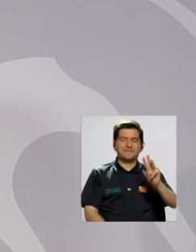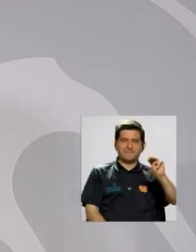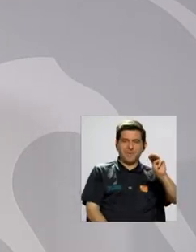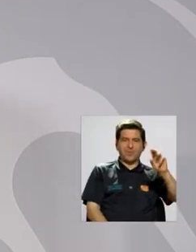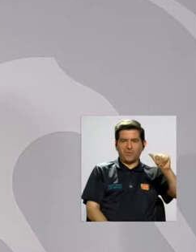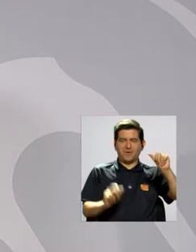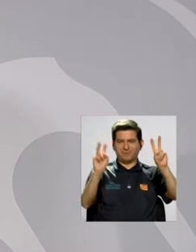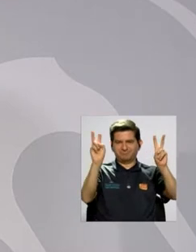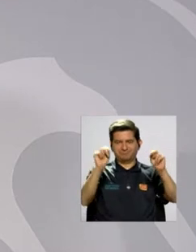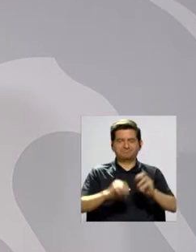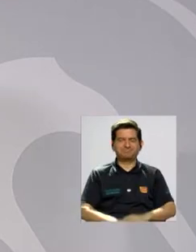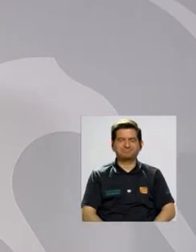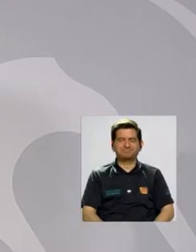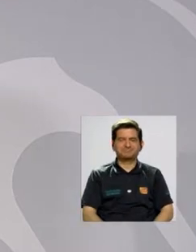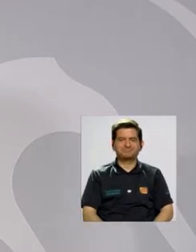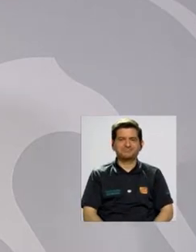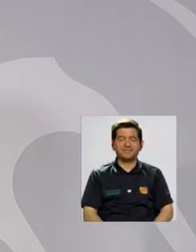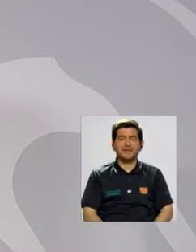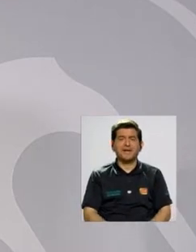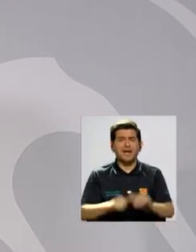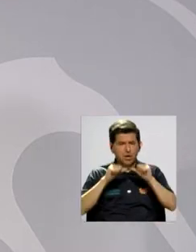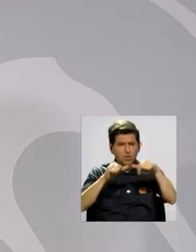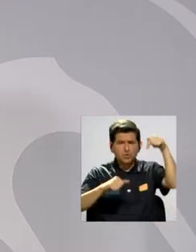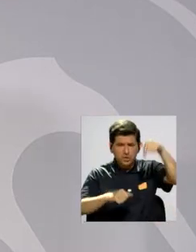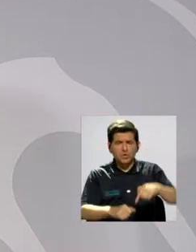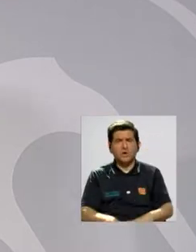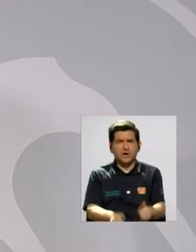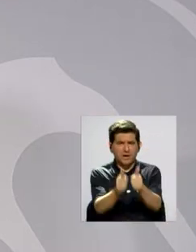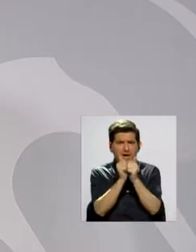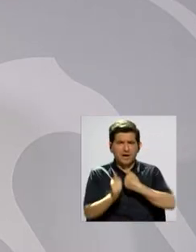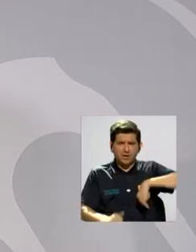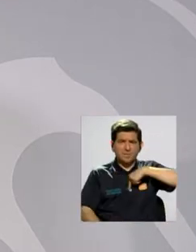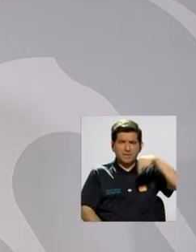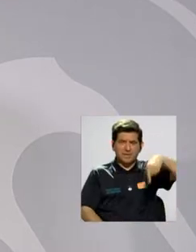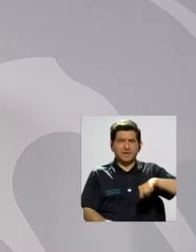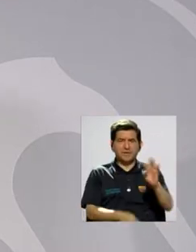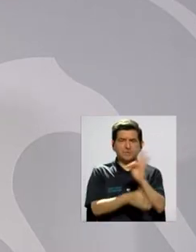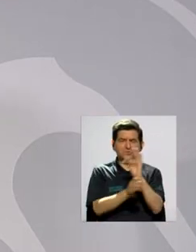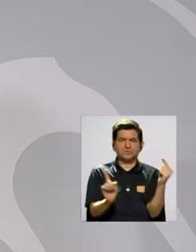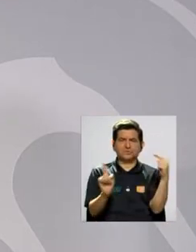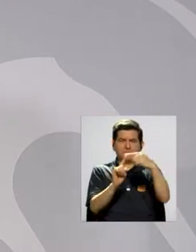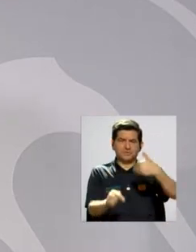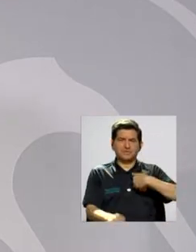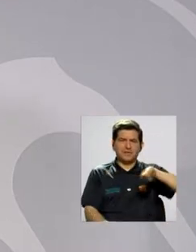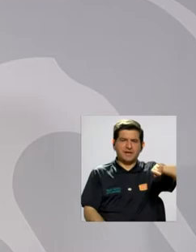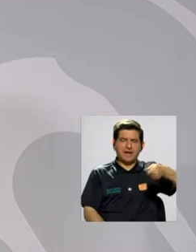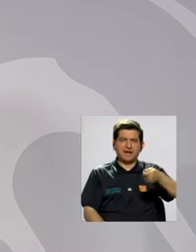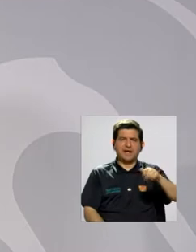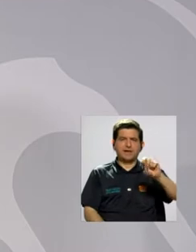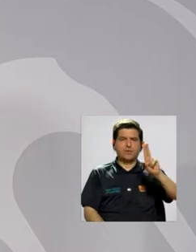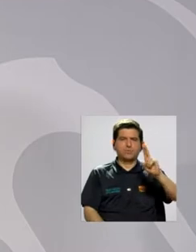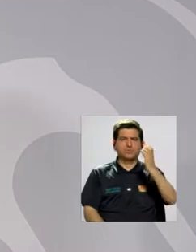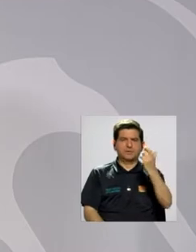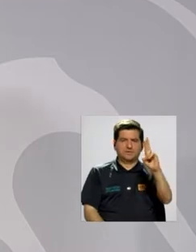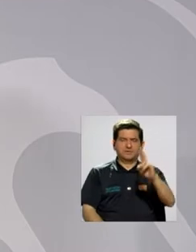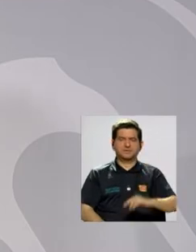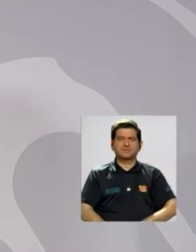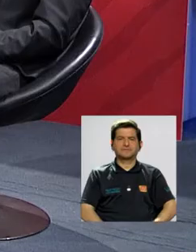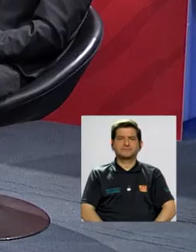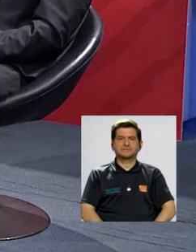Así que les pido que sigan con nosotros y que nos acompañen haciendo Televisión con Sentido en Canal 15 Universidad de Costa Rica.